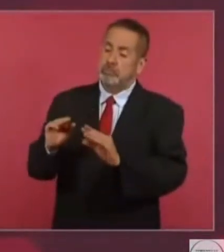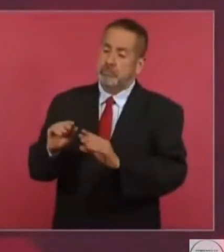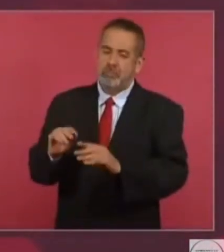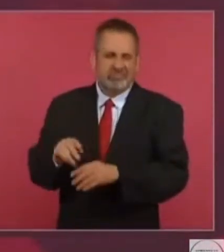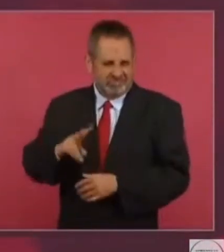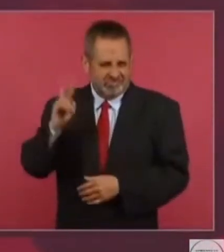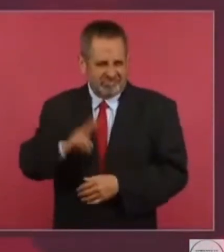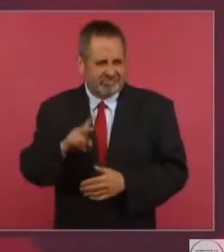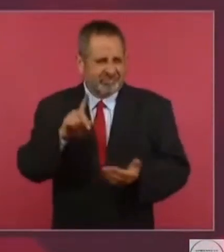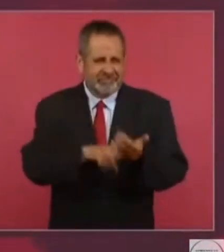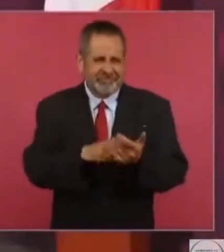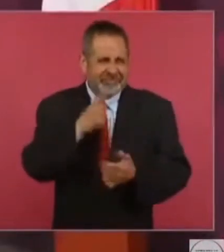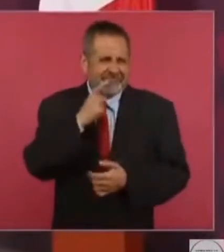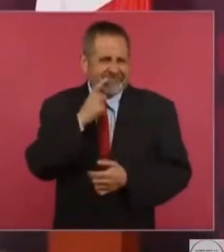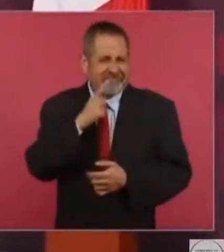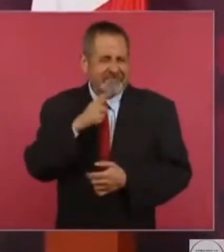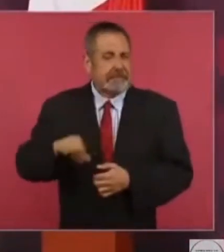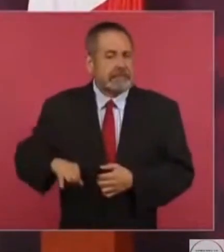oro.